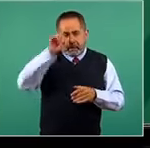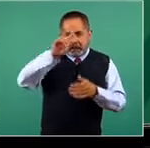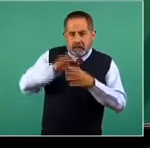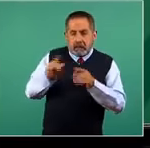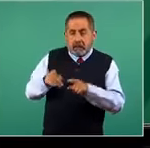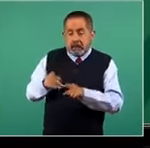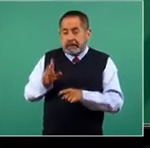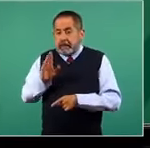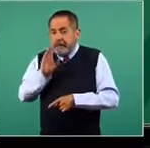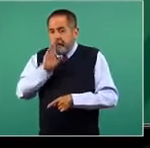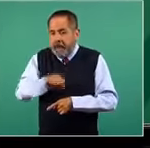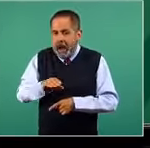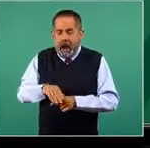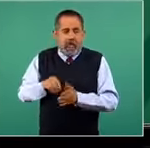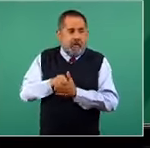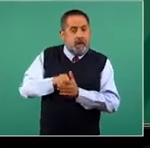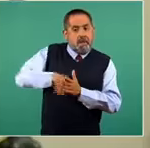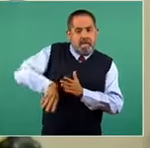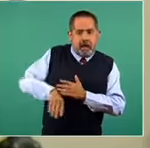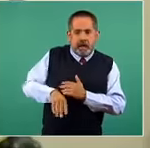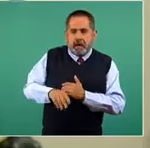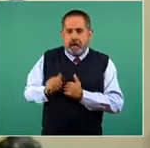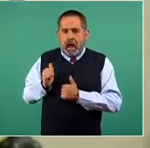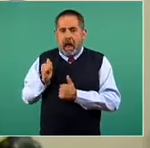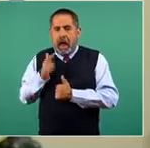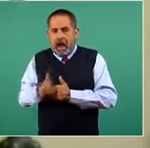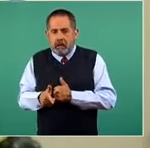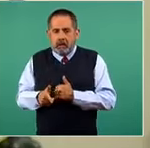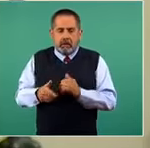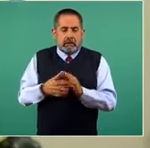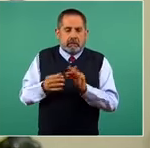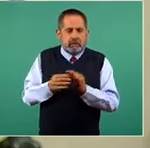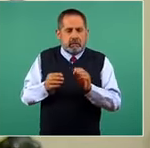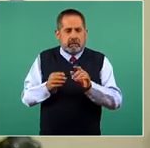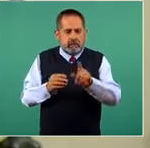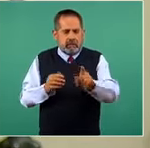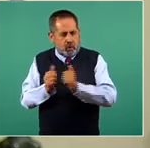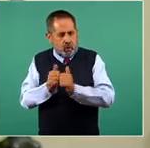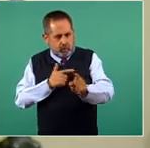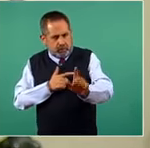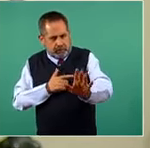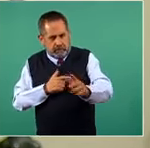algo malo, que hubo alguna omisión o que hubo una situación. Con mucho gusto, Penilei.